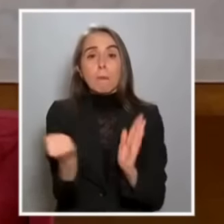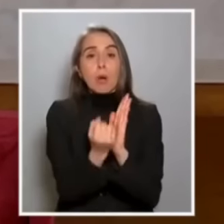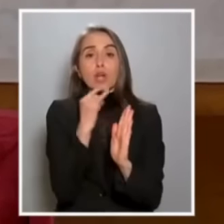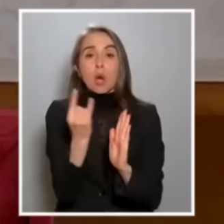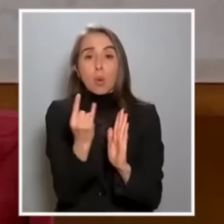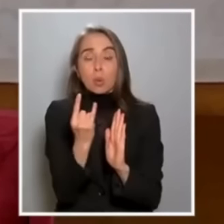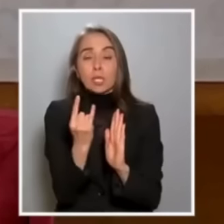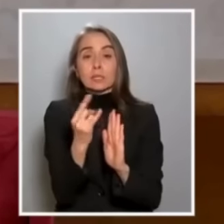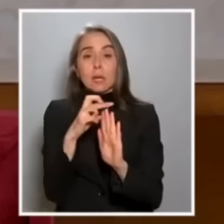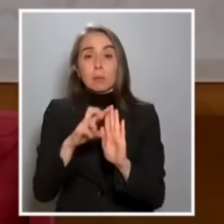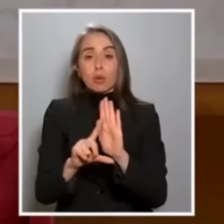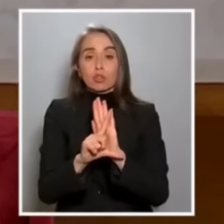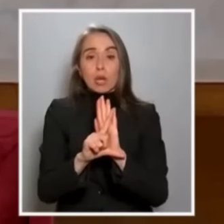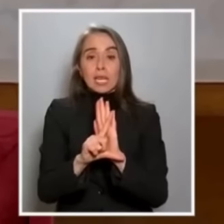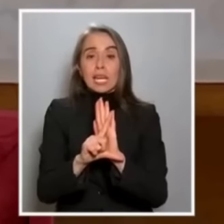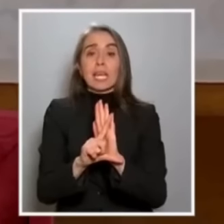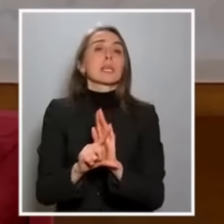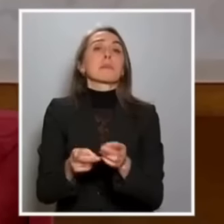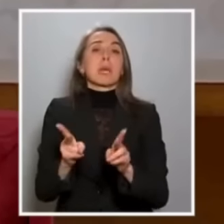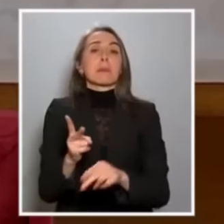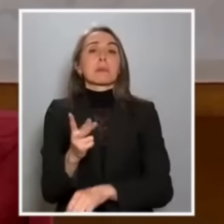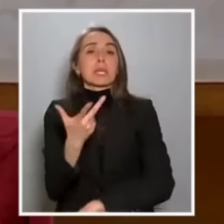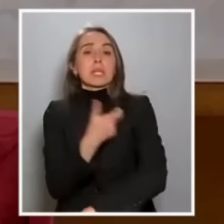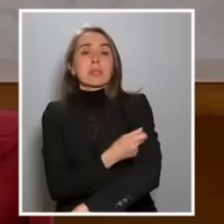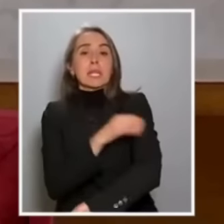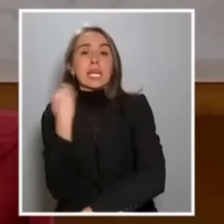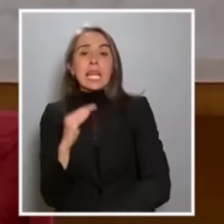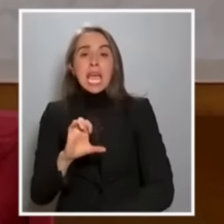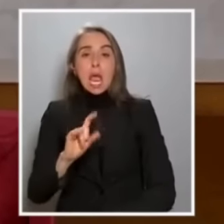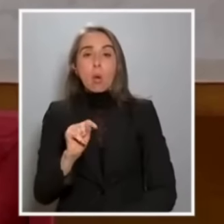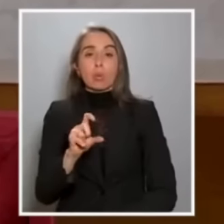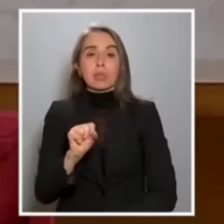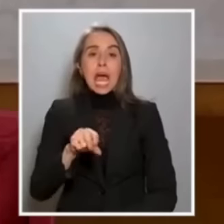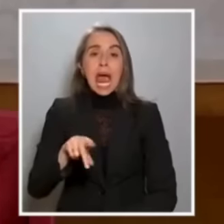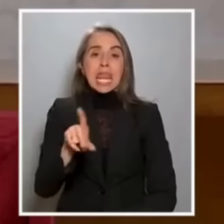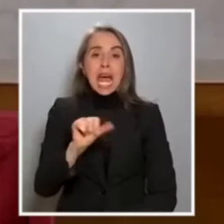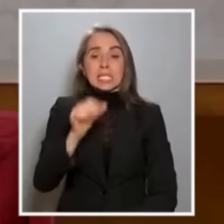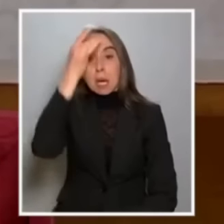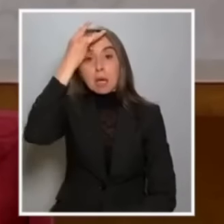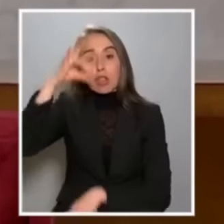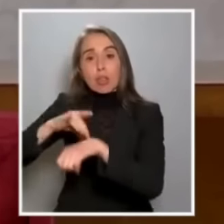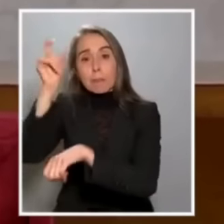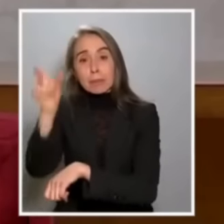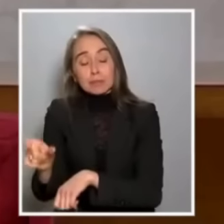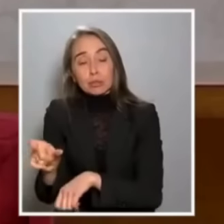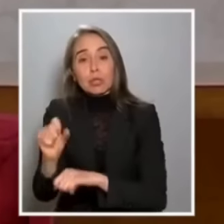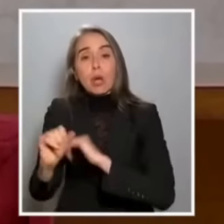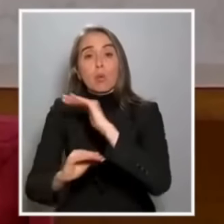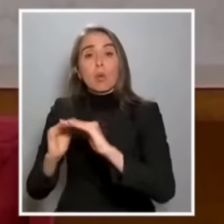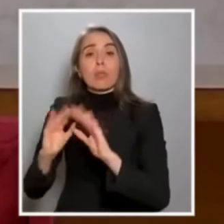e impulsaremos el proyecto de ley de eutanasia y cuidados paliativos que está actualmente en el Senado.